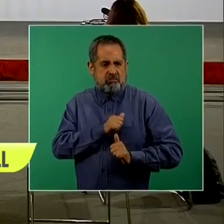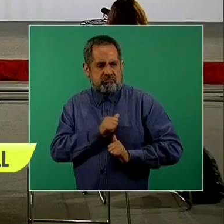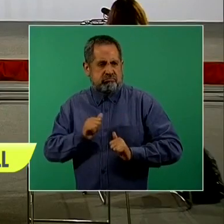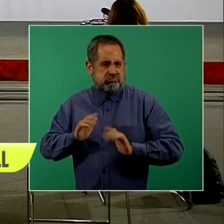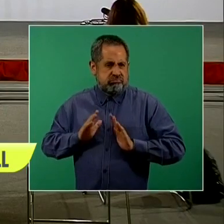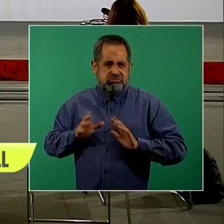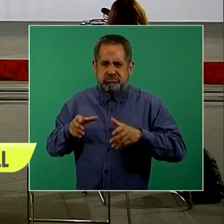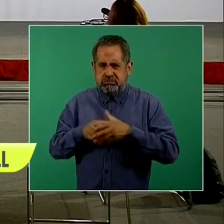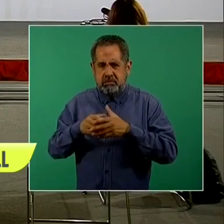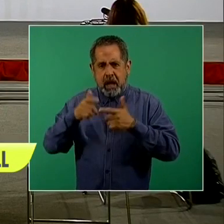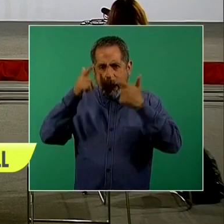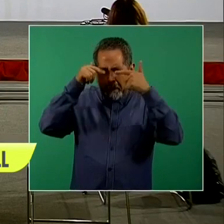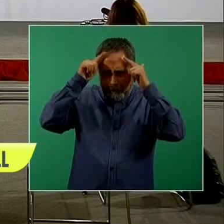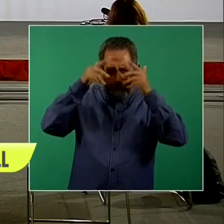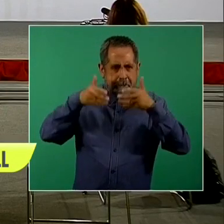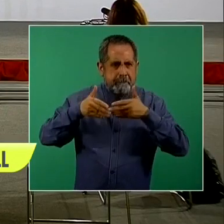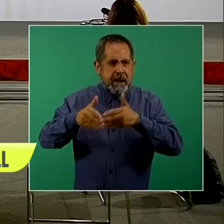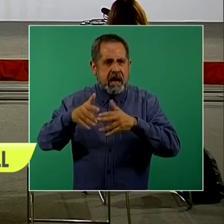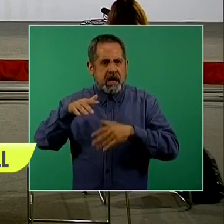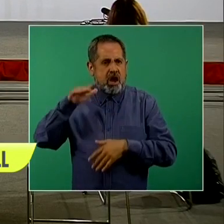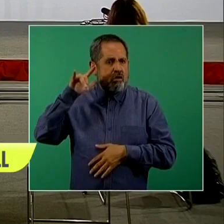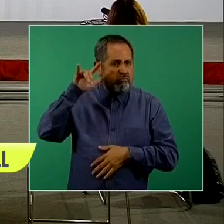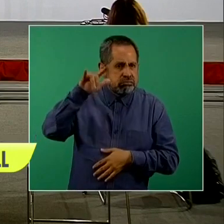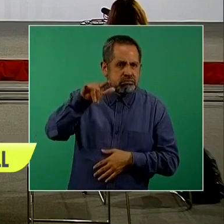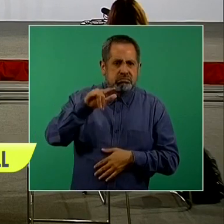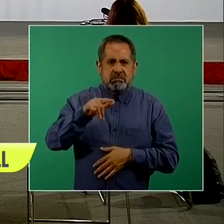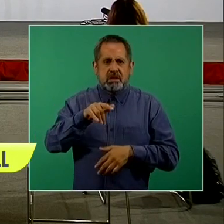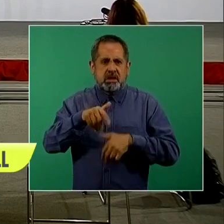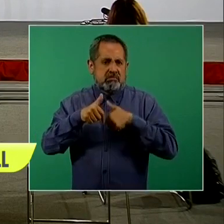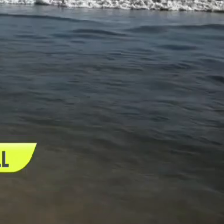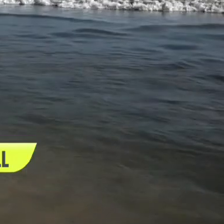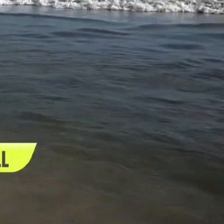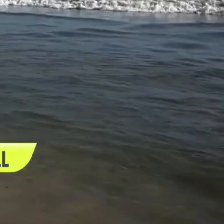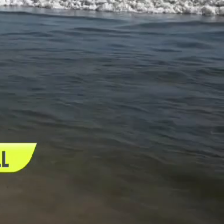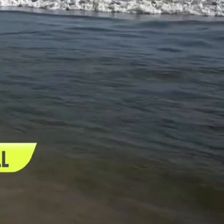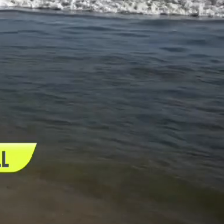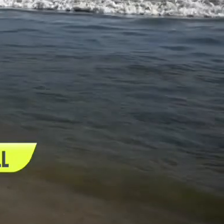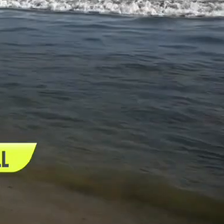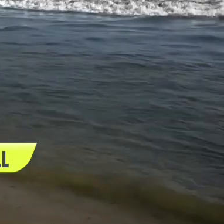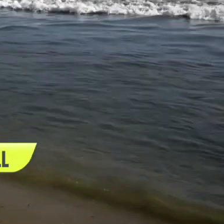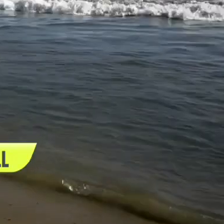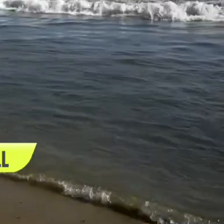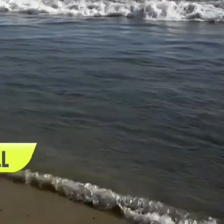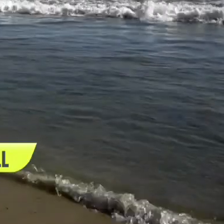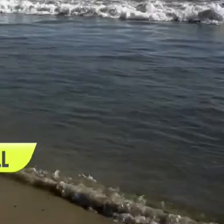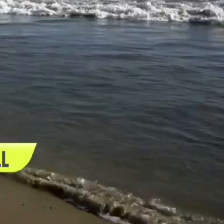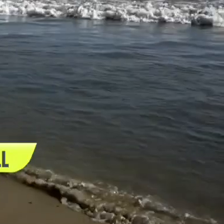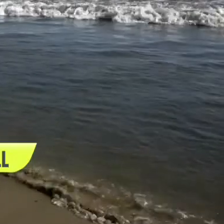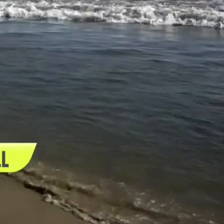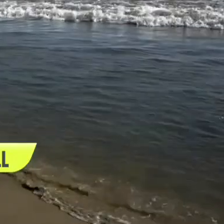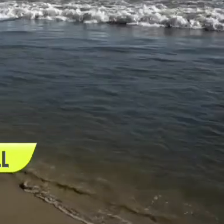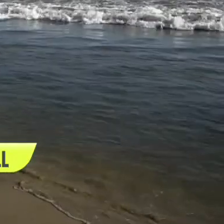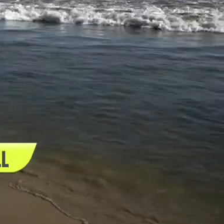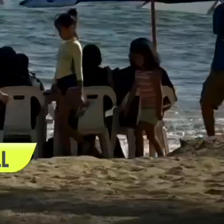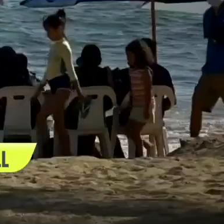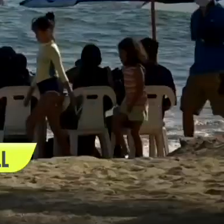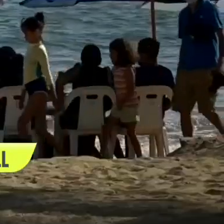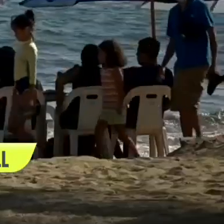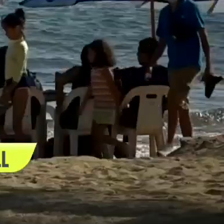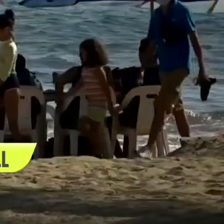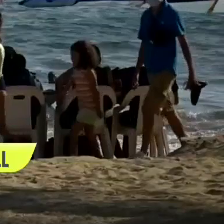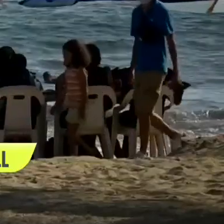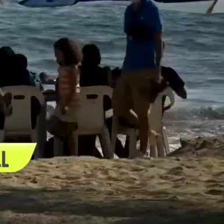realice 2 semanas después de las vacaciones de Semana Santa, lo anterior ante un posible riesgo de que una tercera ola